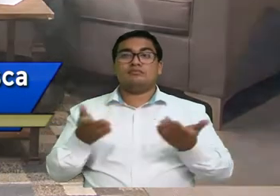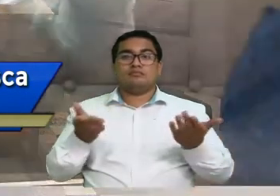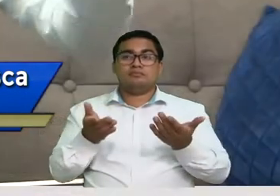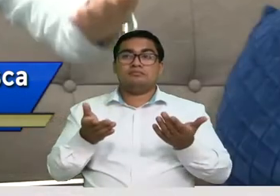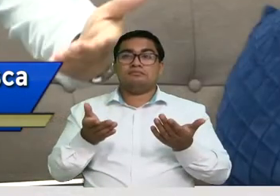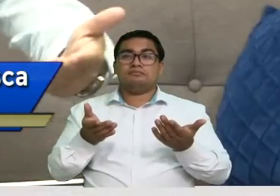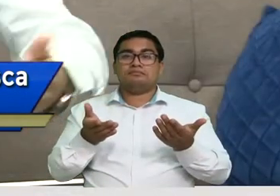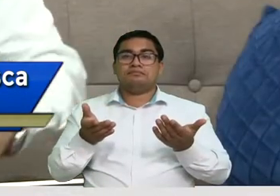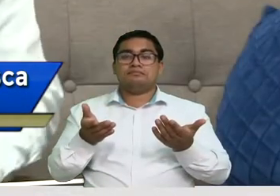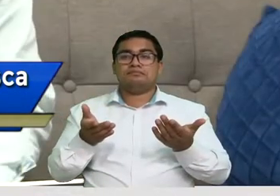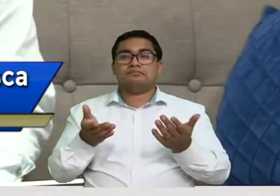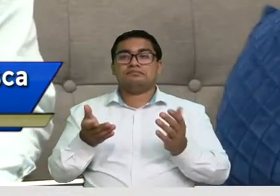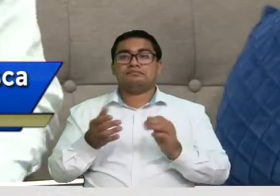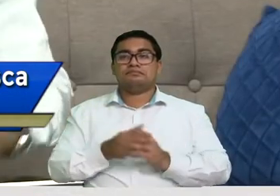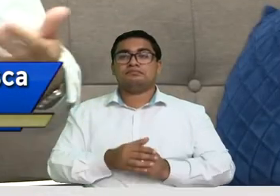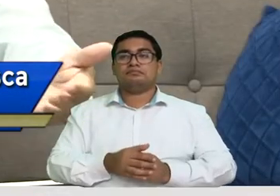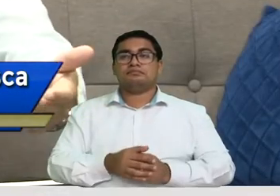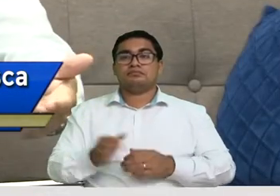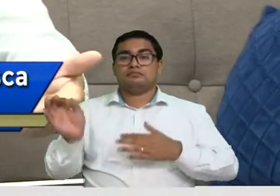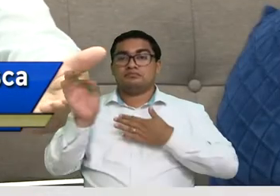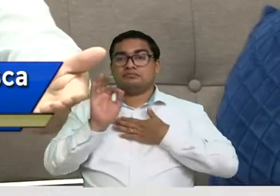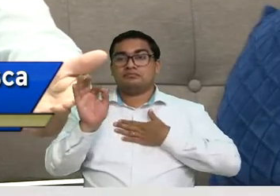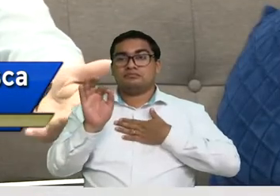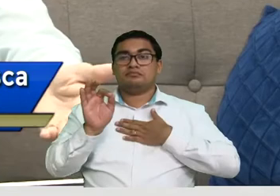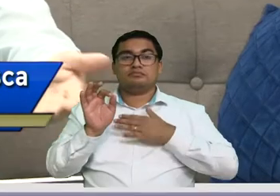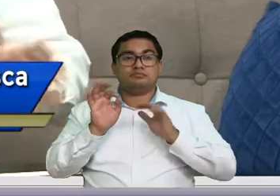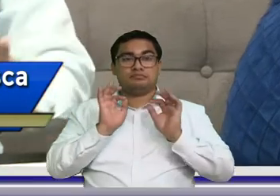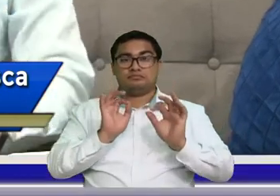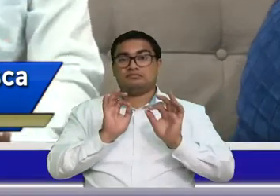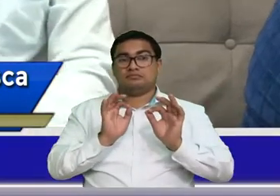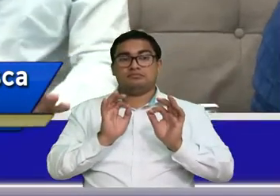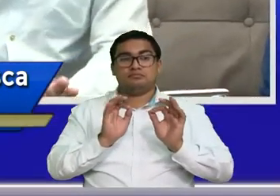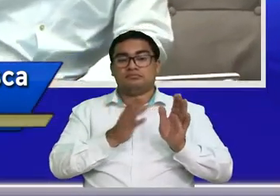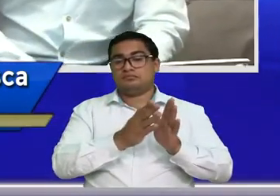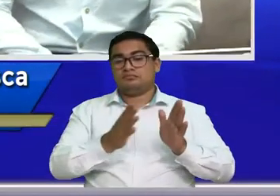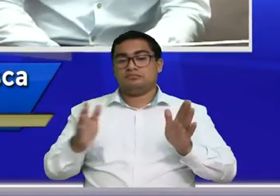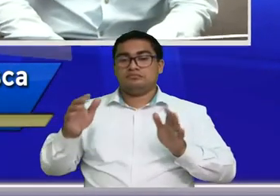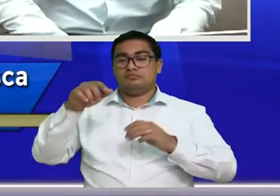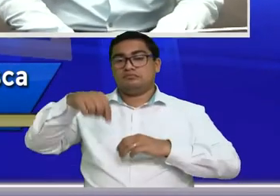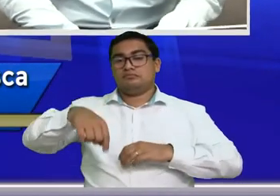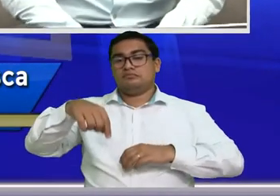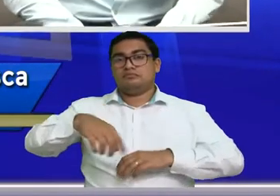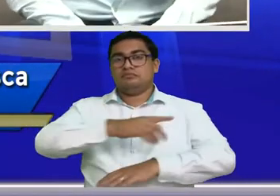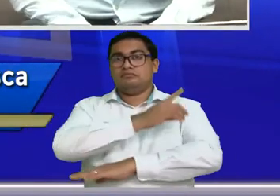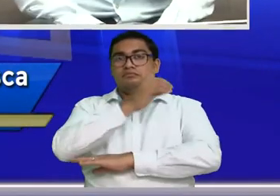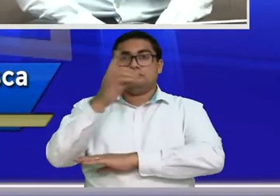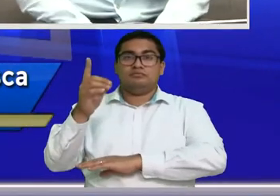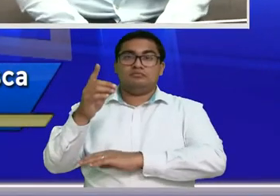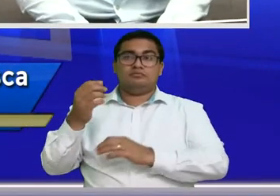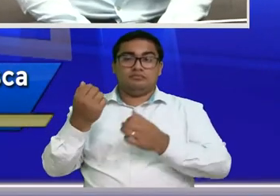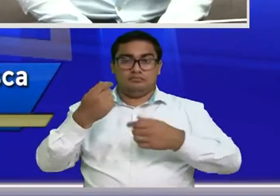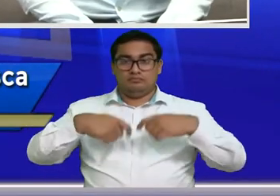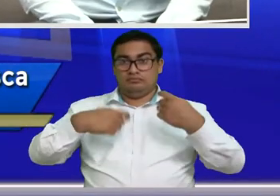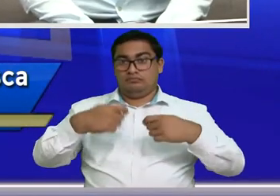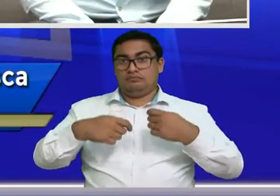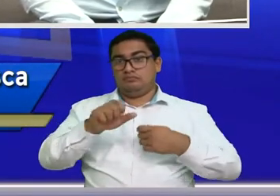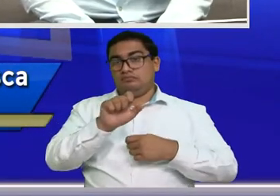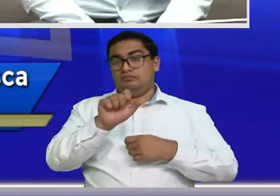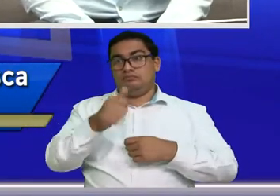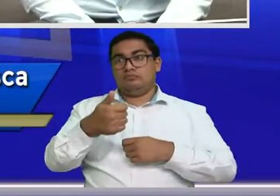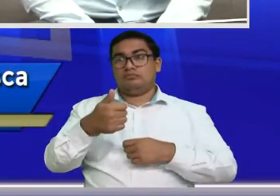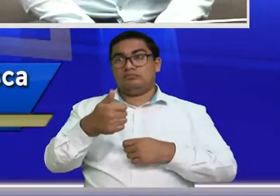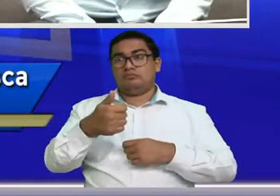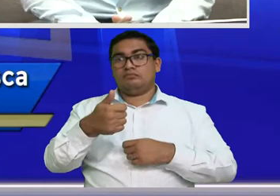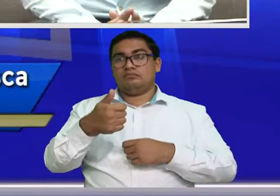lo sacamos en febrero. Sí, sí. A estas alturas, nosotros llevamos